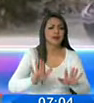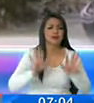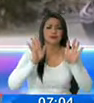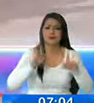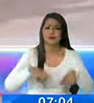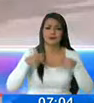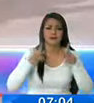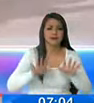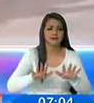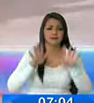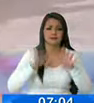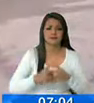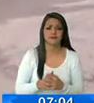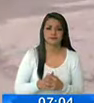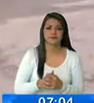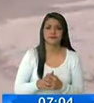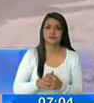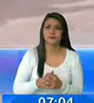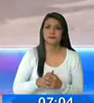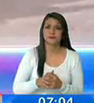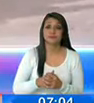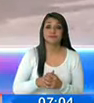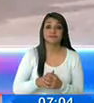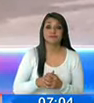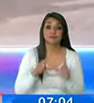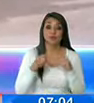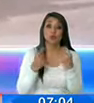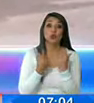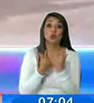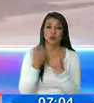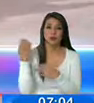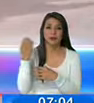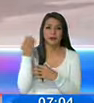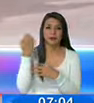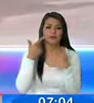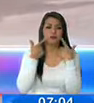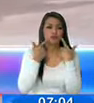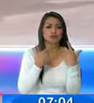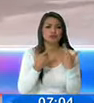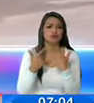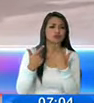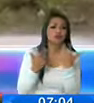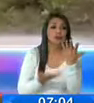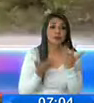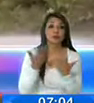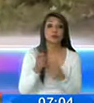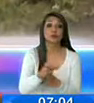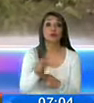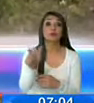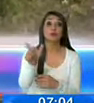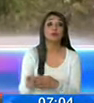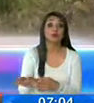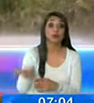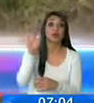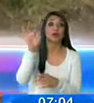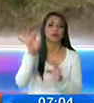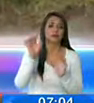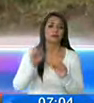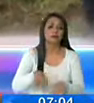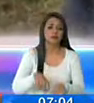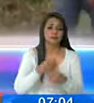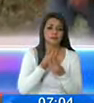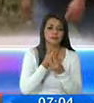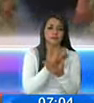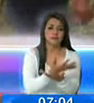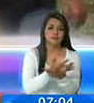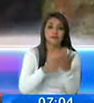persona desaparecida. Las unidades de socorro estarán pendientes de cualquier información que ayude a su localización. Mientras tanto, personal del Ministerio